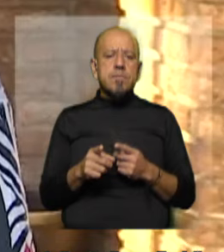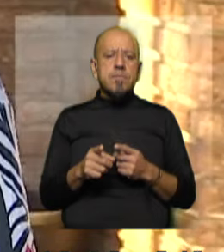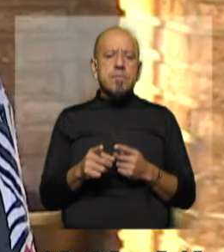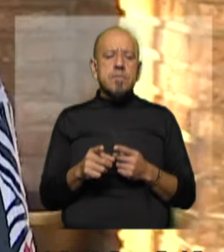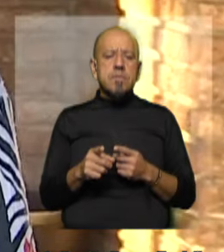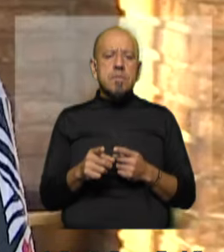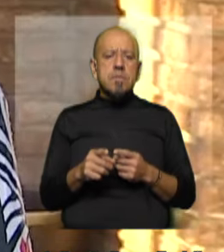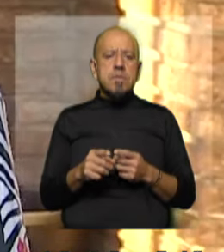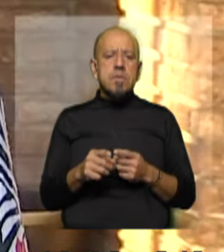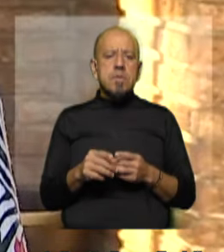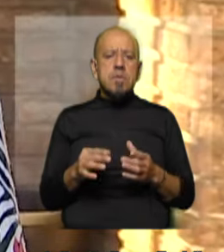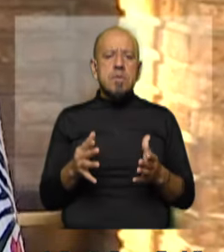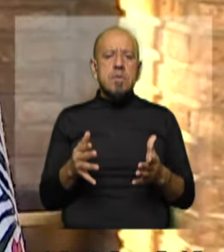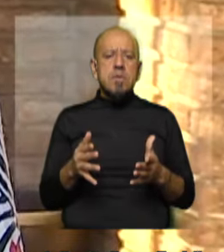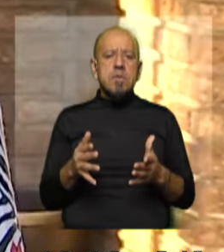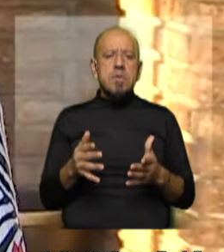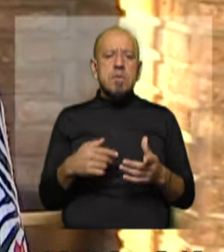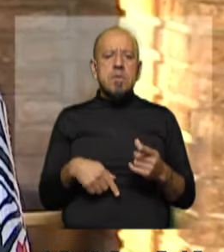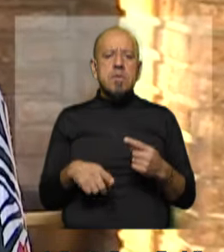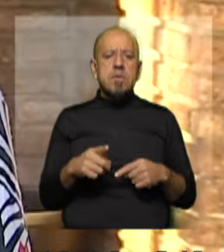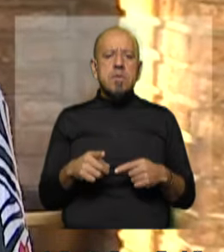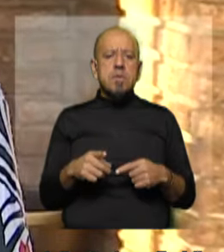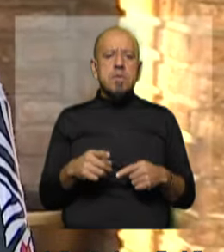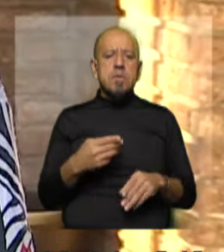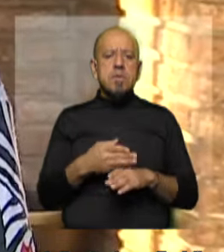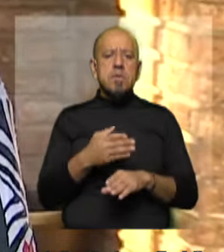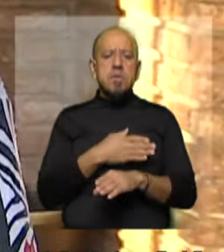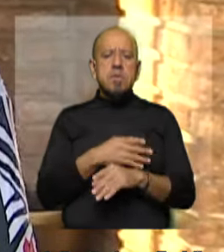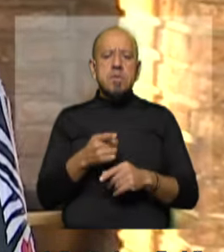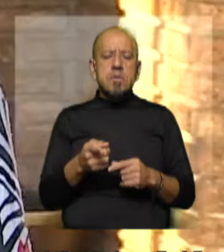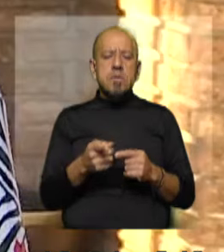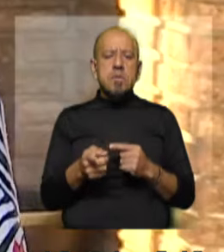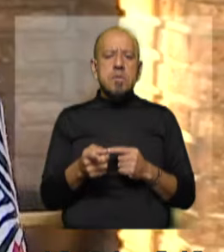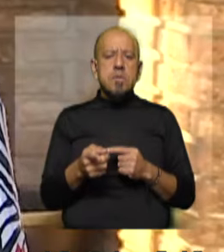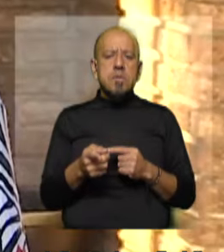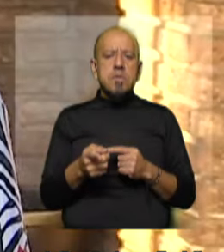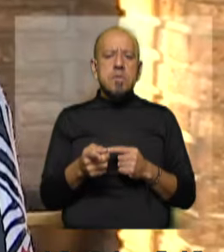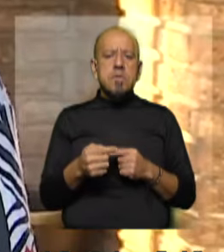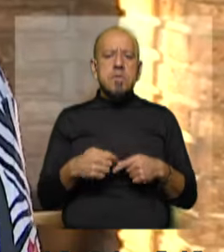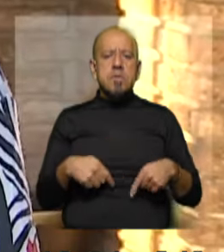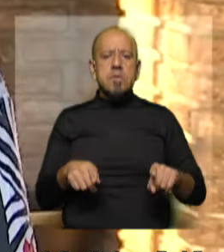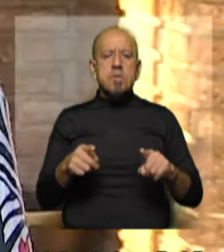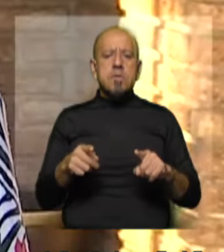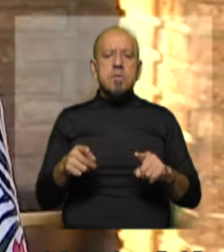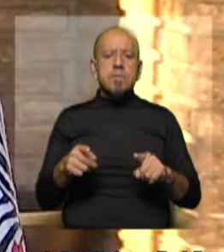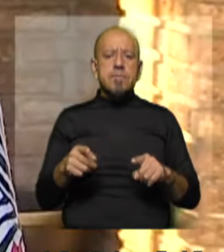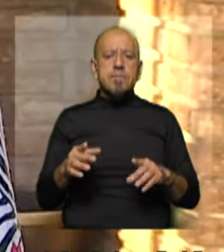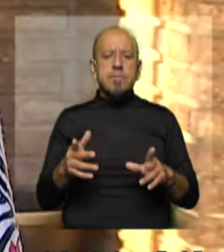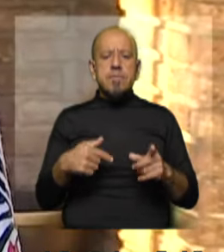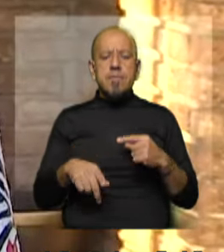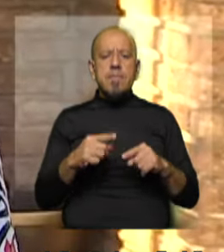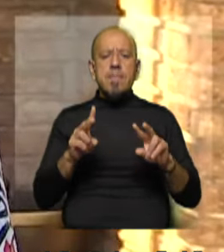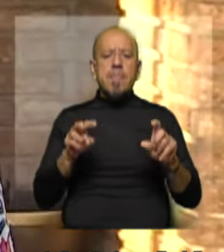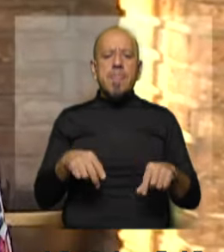críticos, de hecho, previo a lo que fue el desborde que se genera habitualmente con el tema de las fiestas y